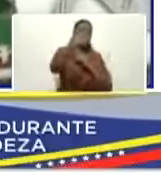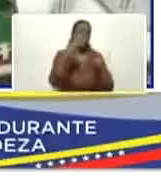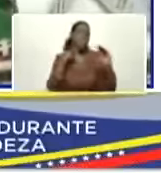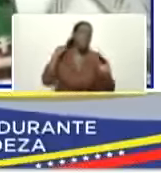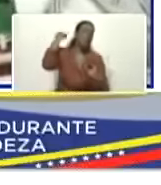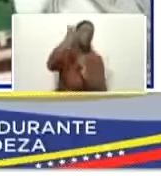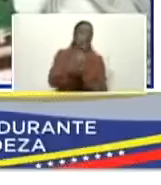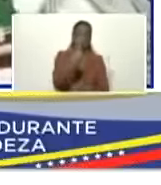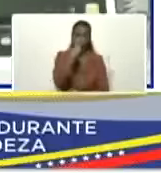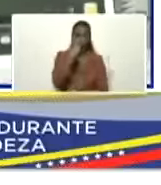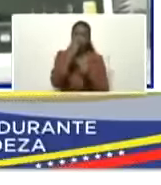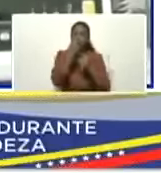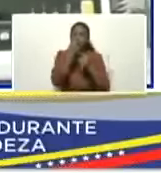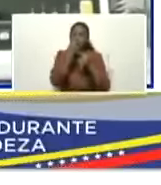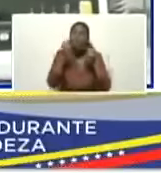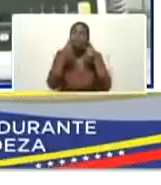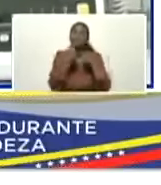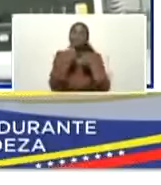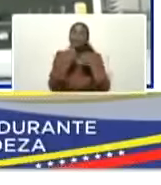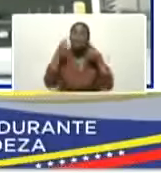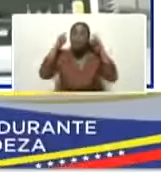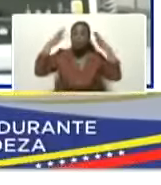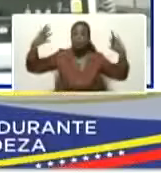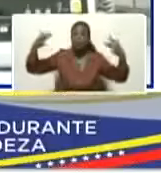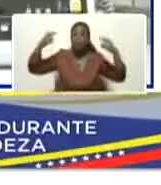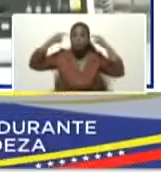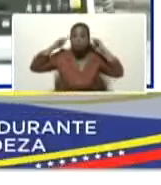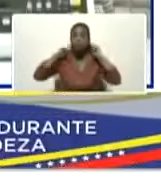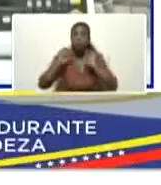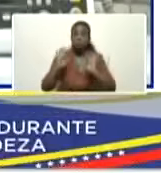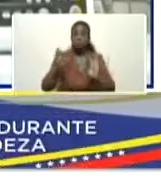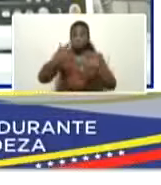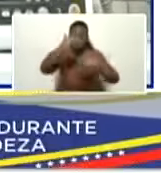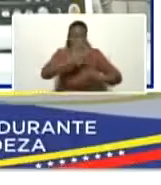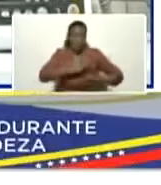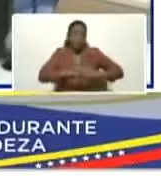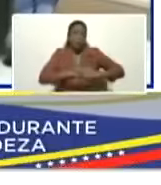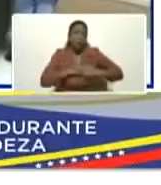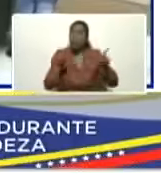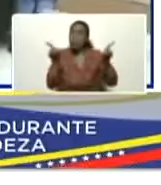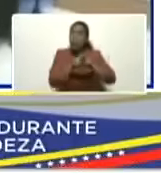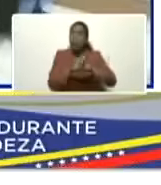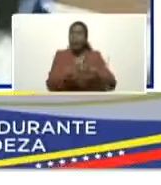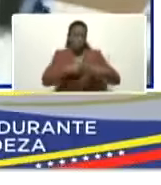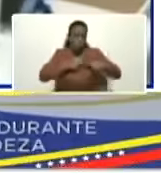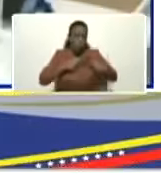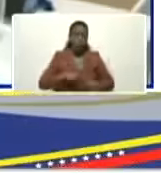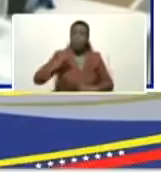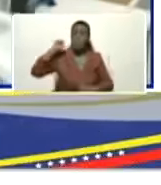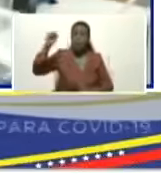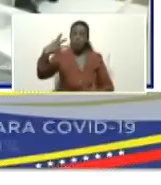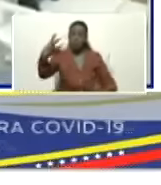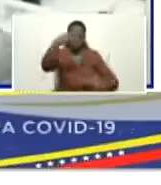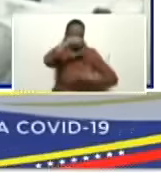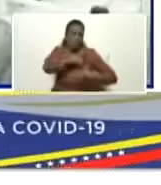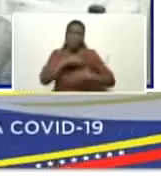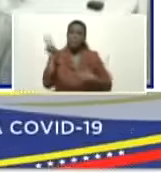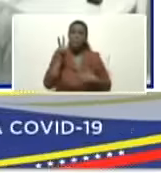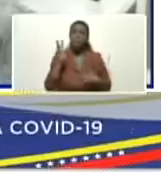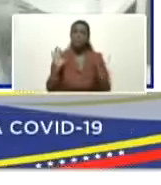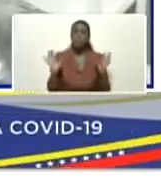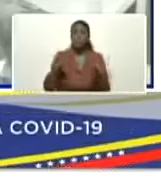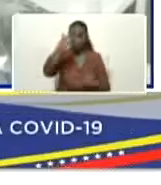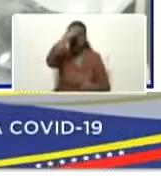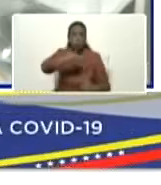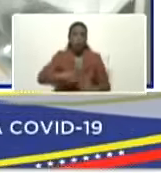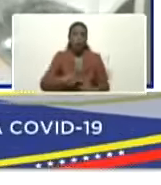tengo 2 ojos, una nariz, una boca, 2 brazos, un corazón, y el corazón de la patria lo tengo.